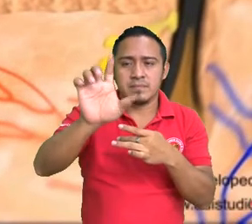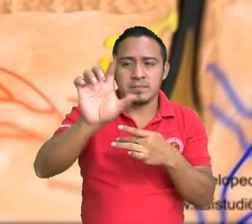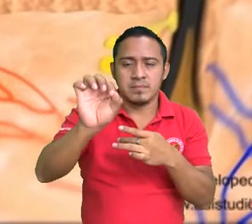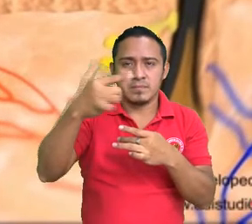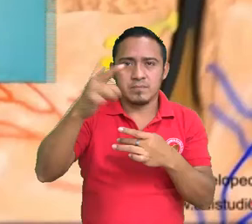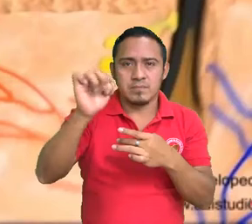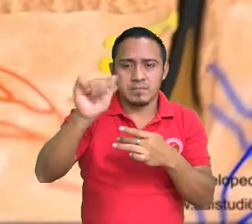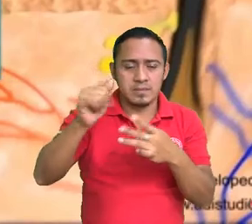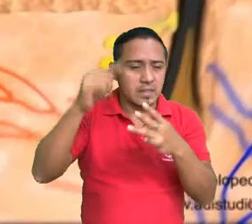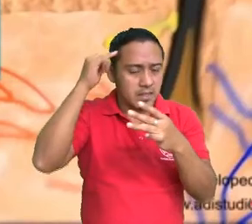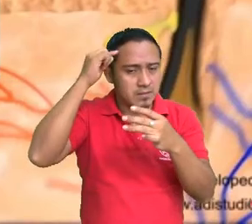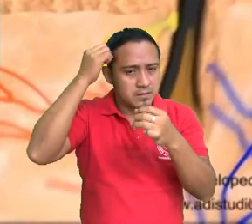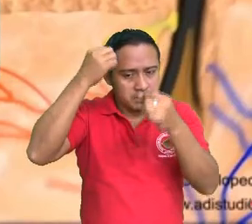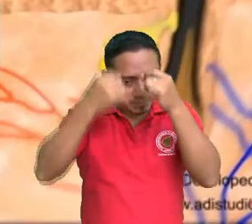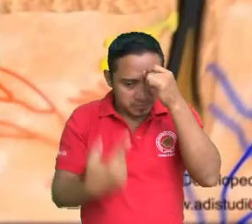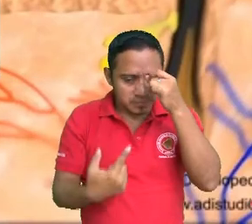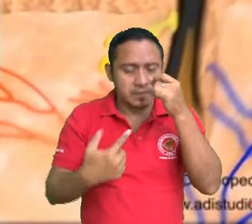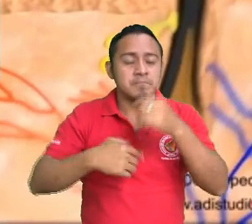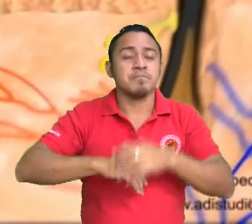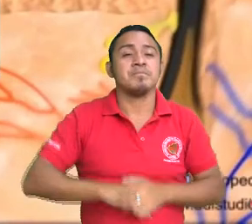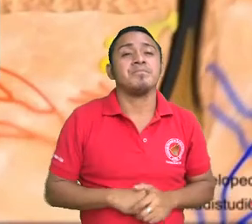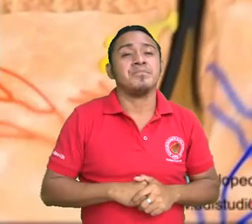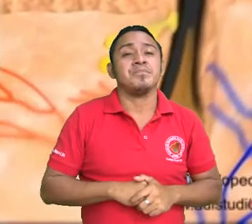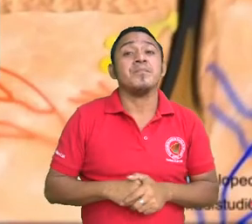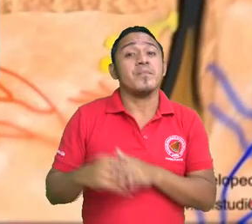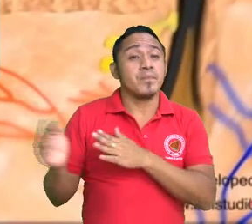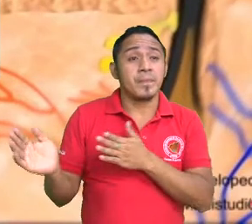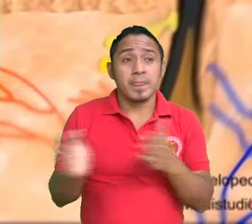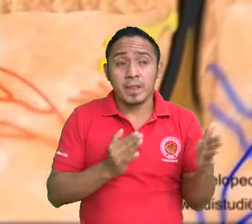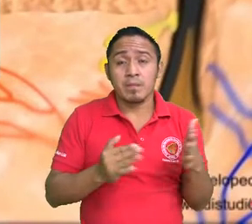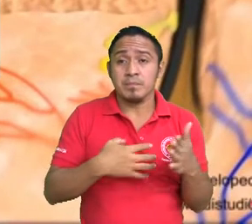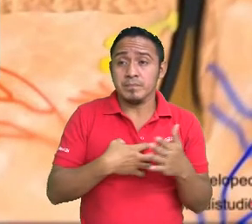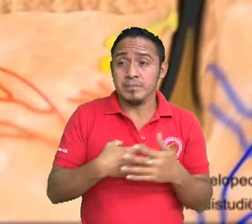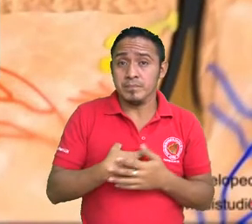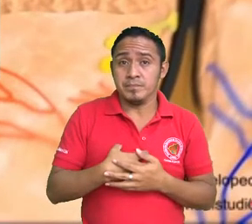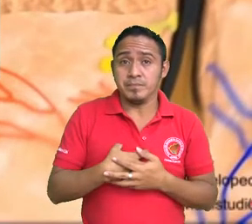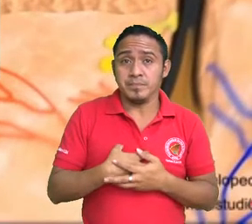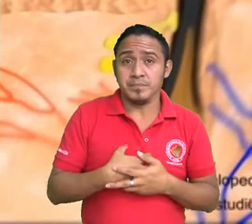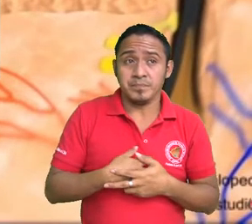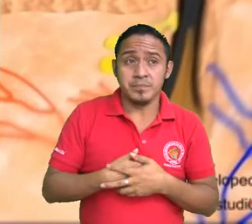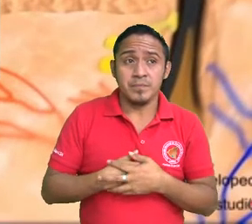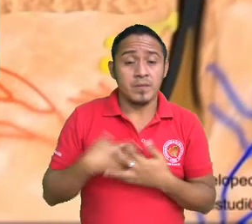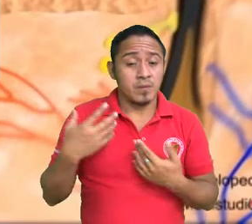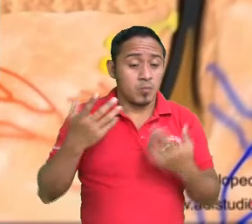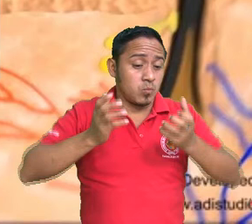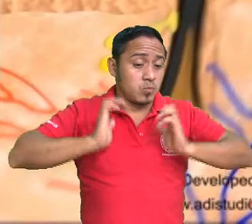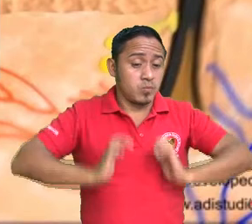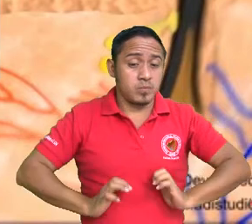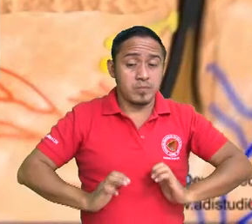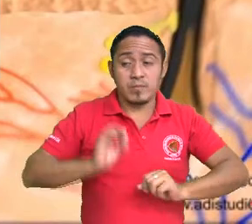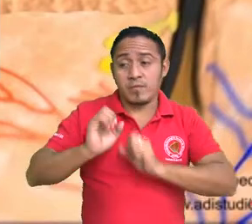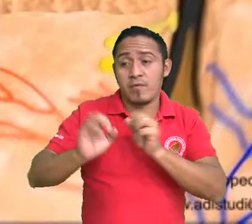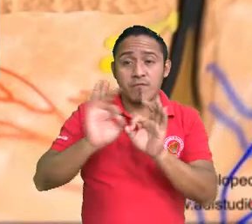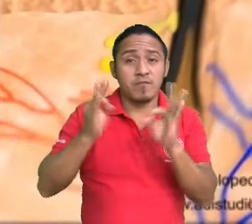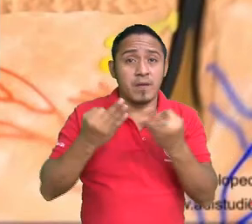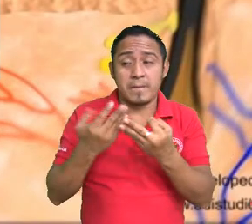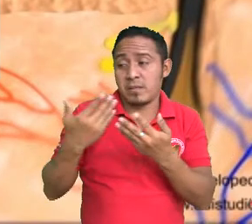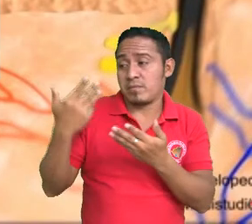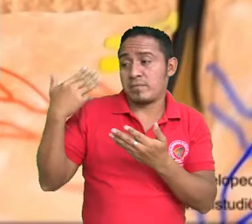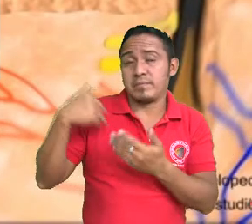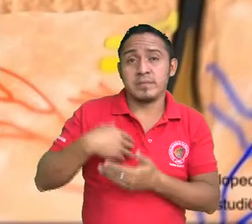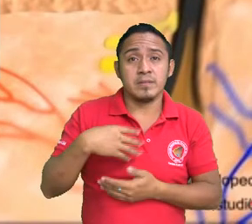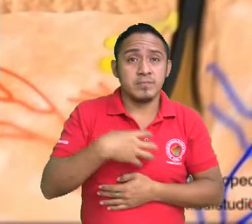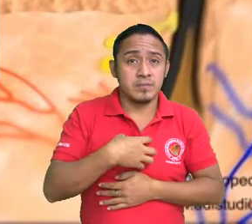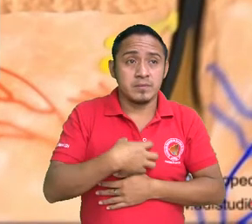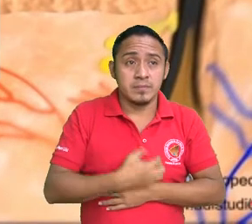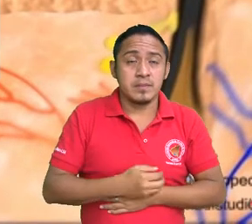fase de caída. Ok. Ahora, también tiene que ver la genética. Obviamente hay personas que... Que tienen una alopecia de